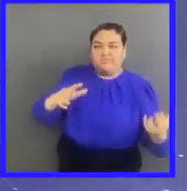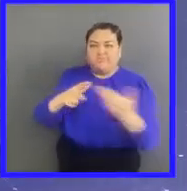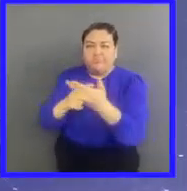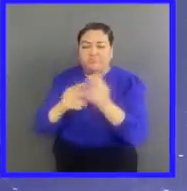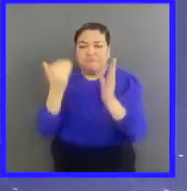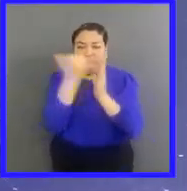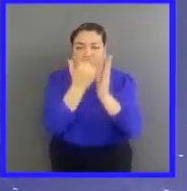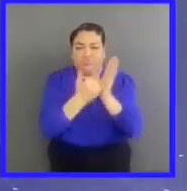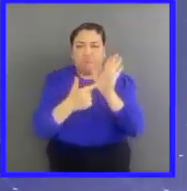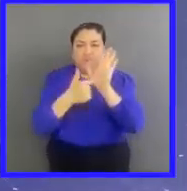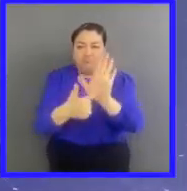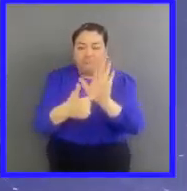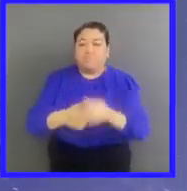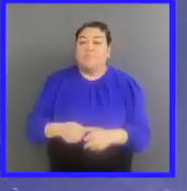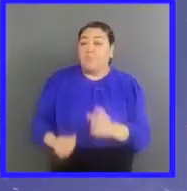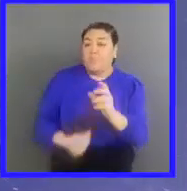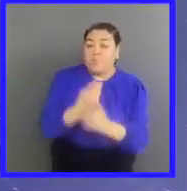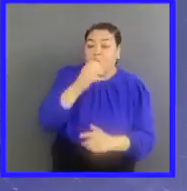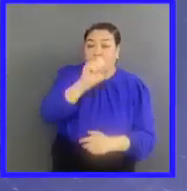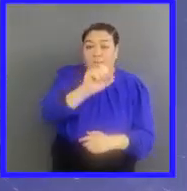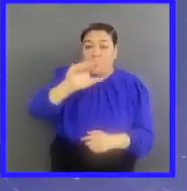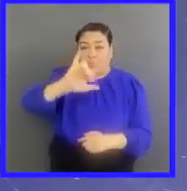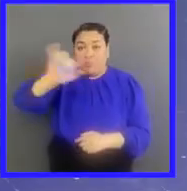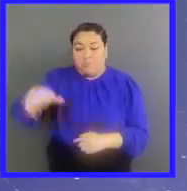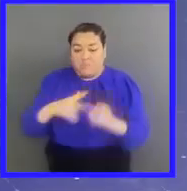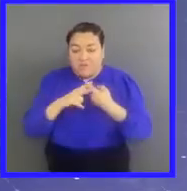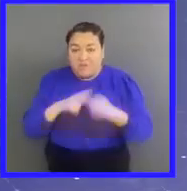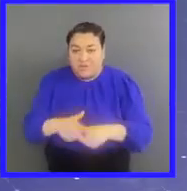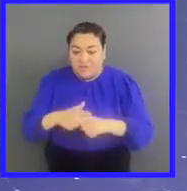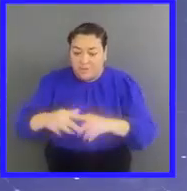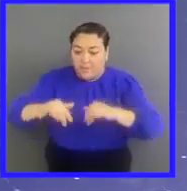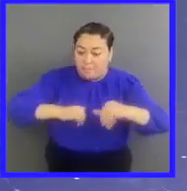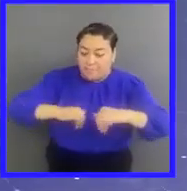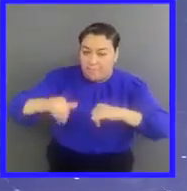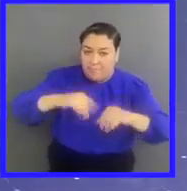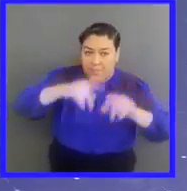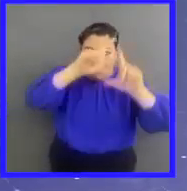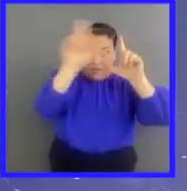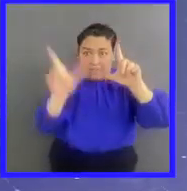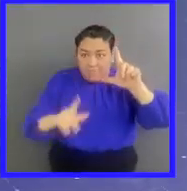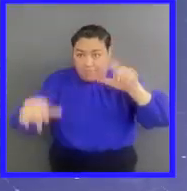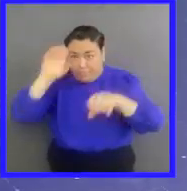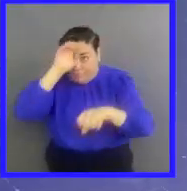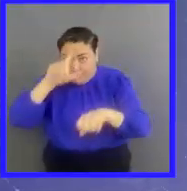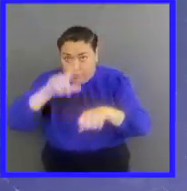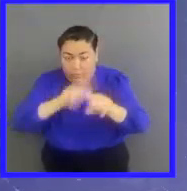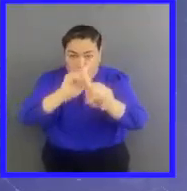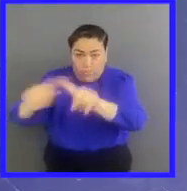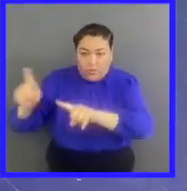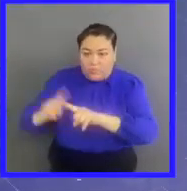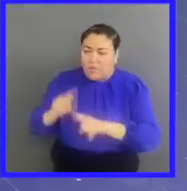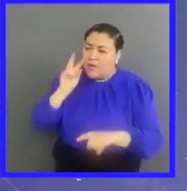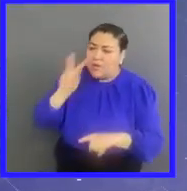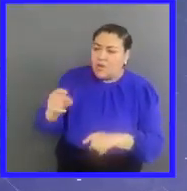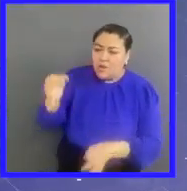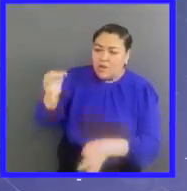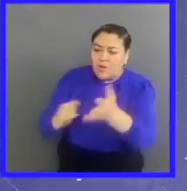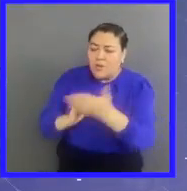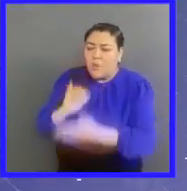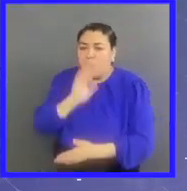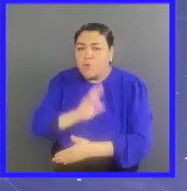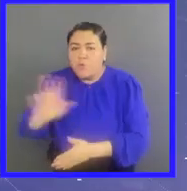La nueva Suprema Corte pone en marcha el mapa jurídico del México pluricultural para conocer sentencias relacionadas con